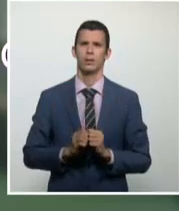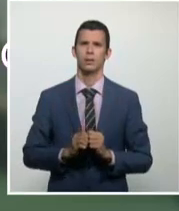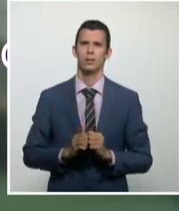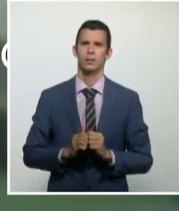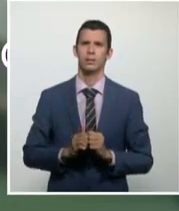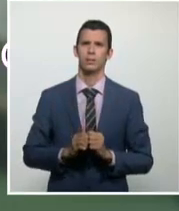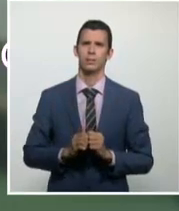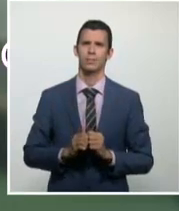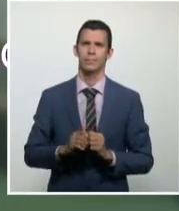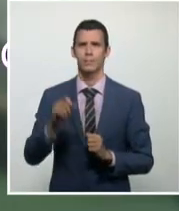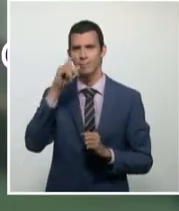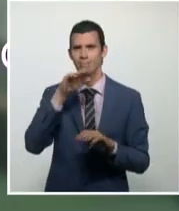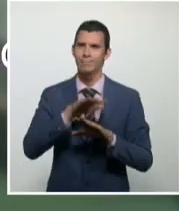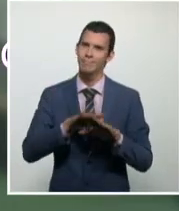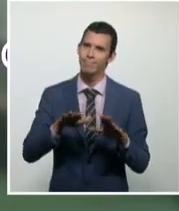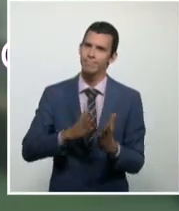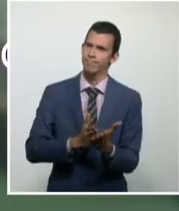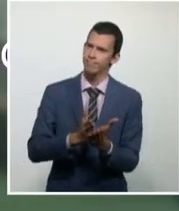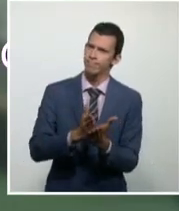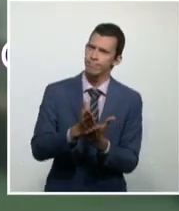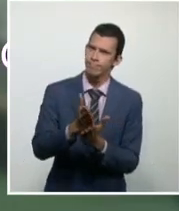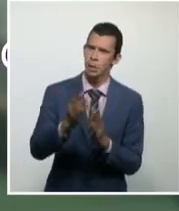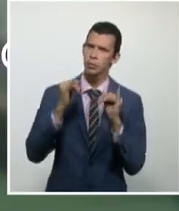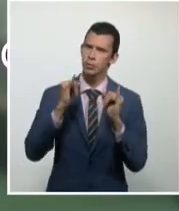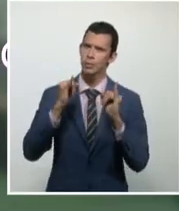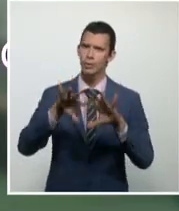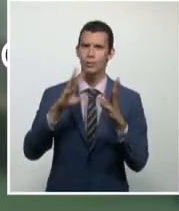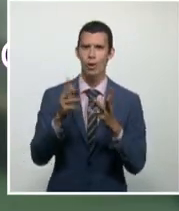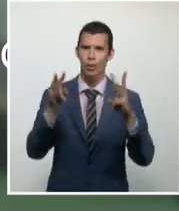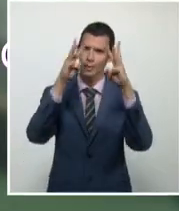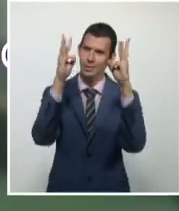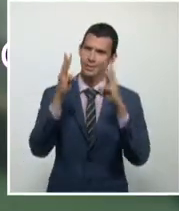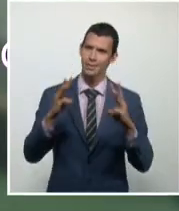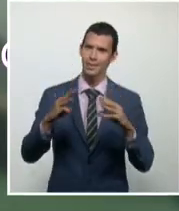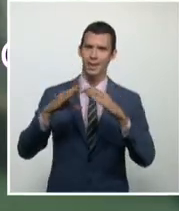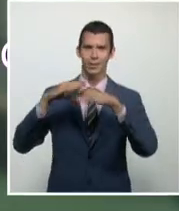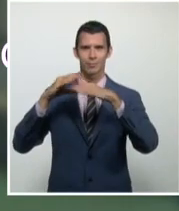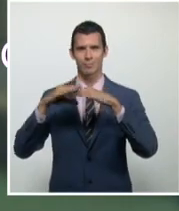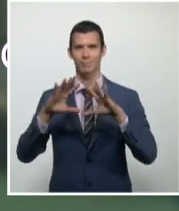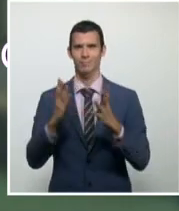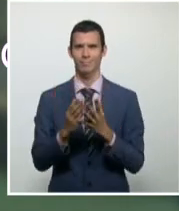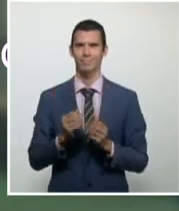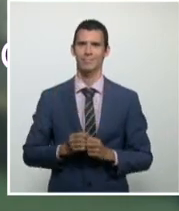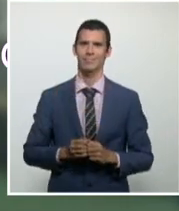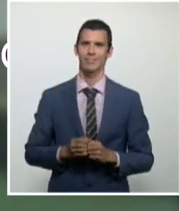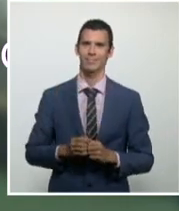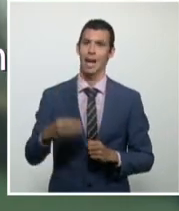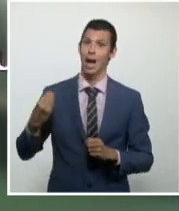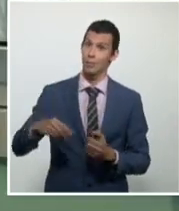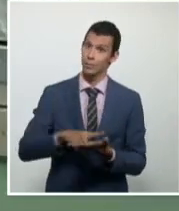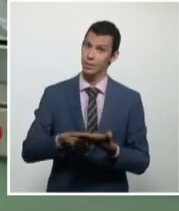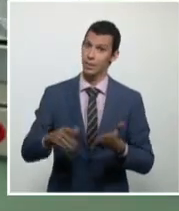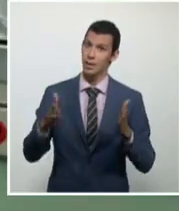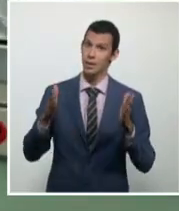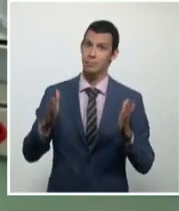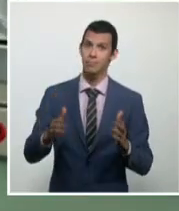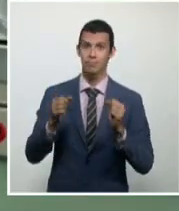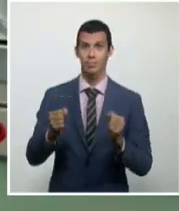así me despido seguimos conectados a través de las redes sociales y el correo electrónico tenga una provechosa semana en